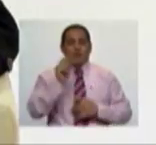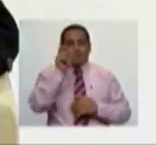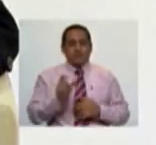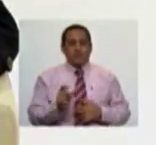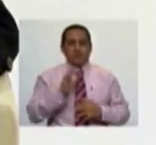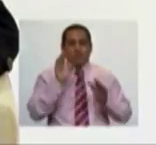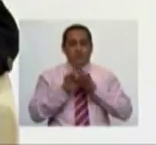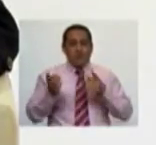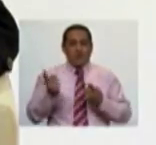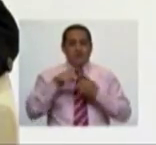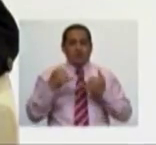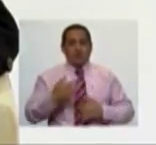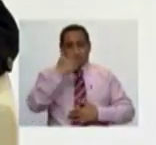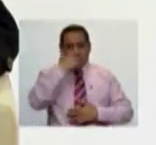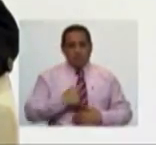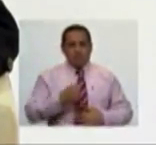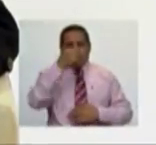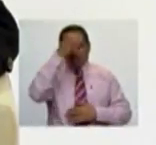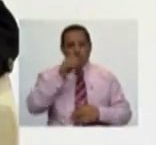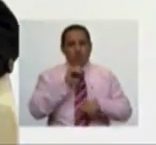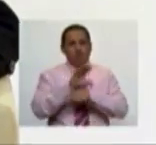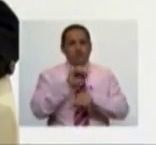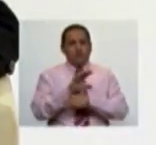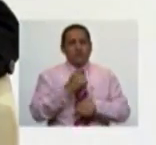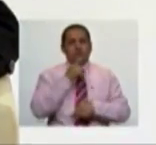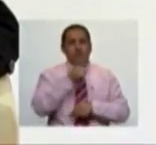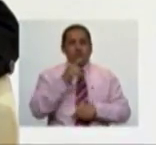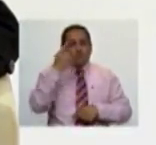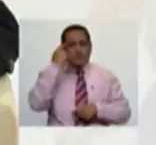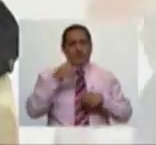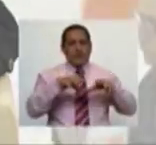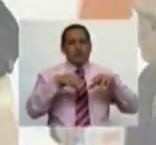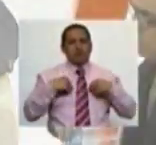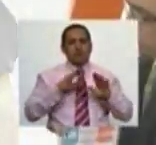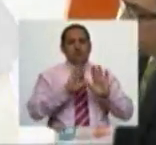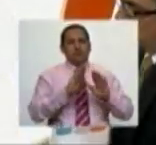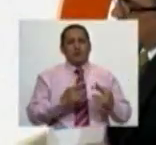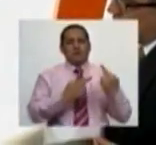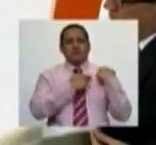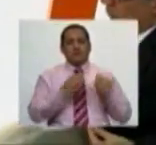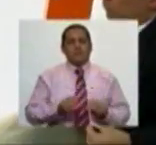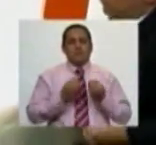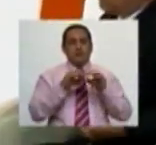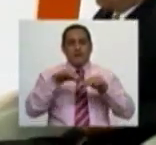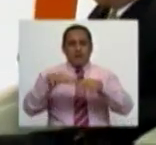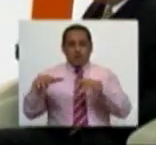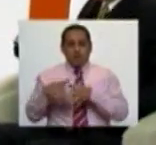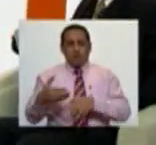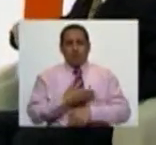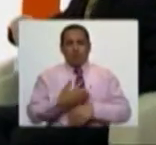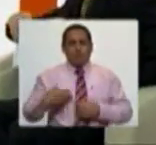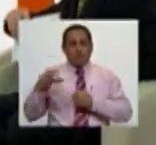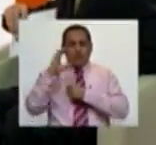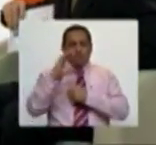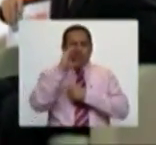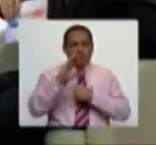al ciudadano, en este momento, en mi calidad de criminólogo, yo le aconsejo tome y asuma su responsabilidad mientras el Estado